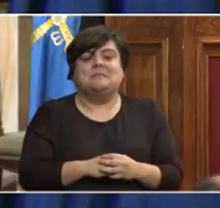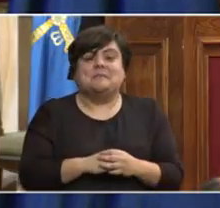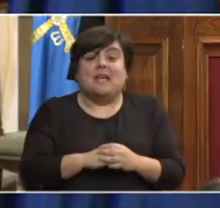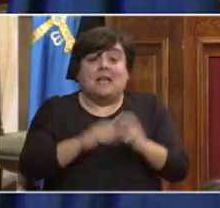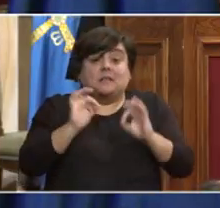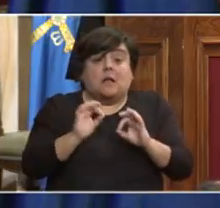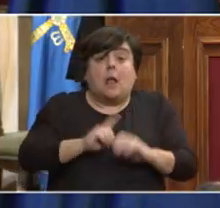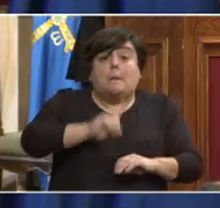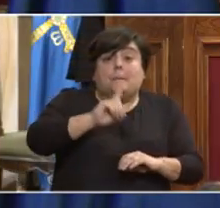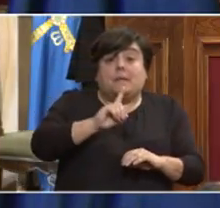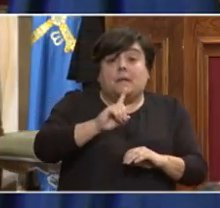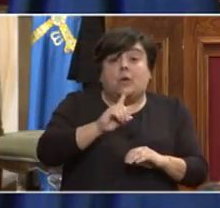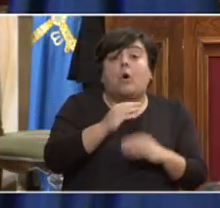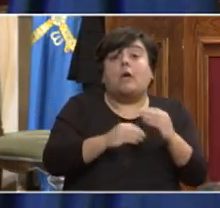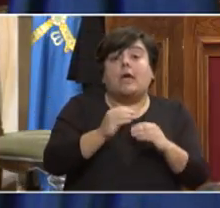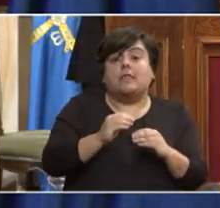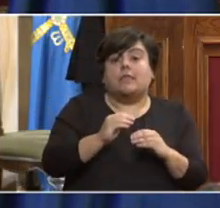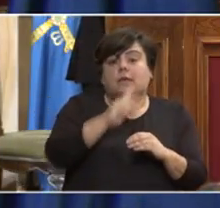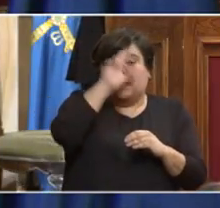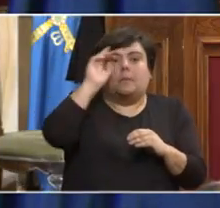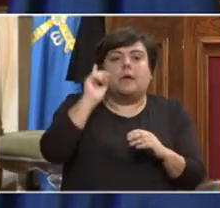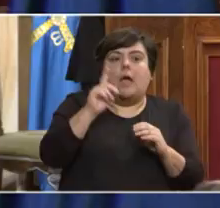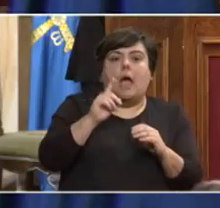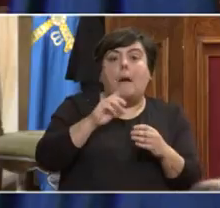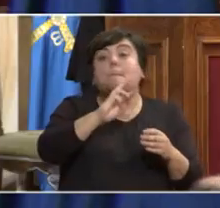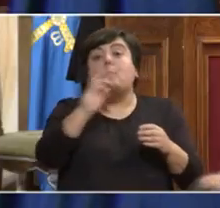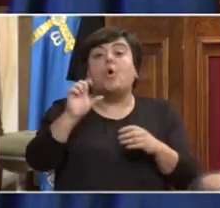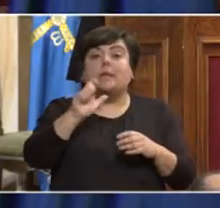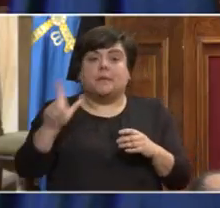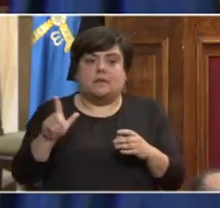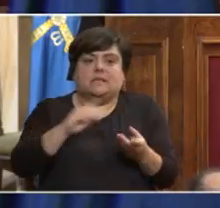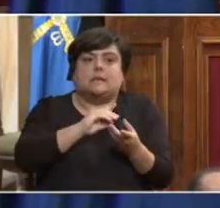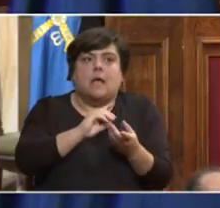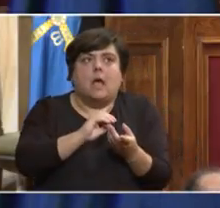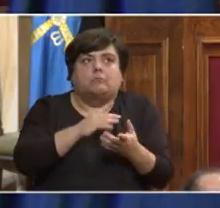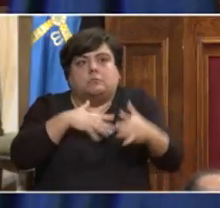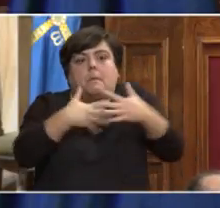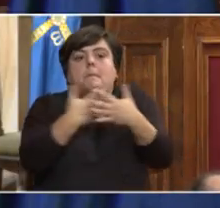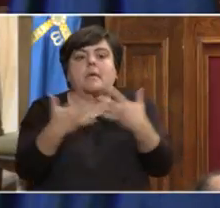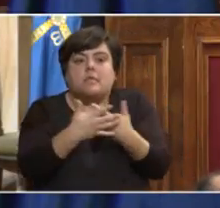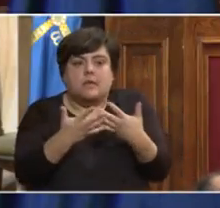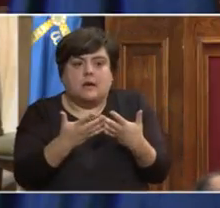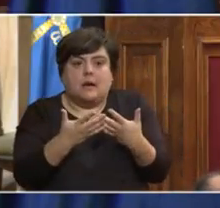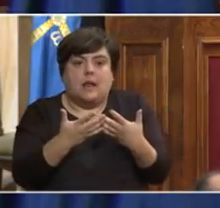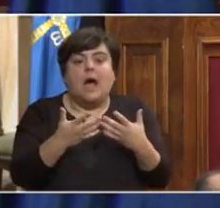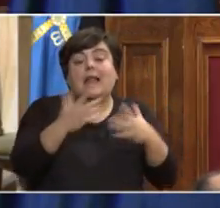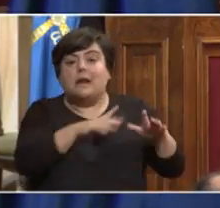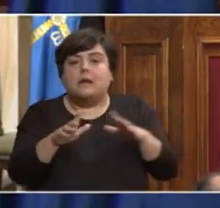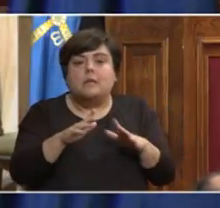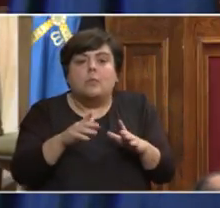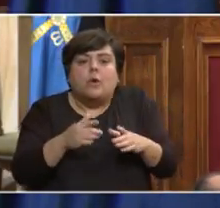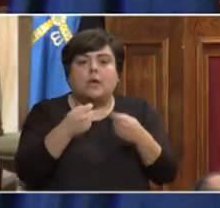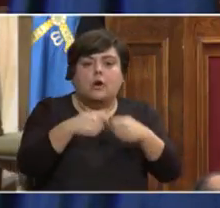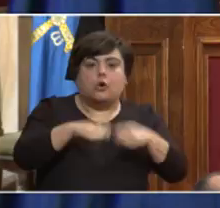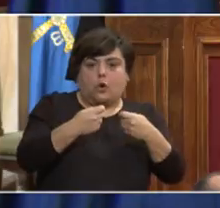Será el primero en hacer uso de polimetrías, combinando así los ritmos, rompe las monotonías. Según